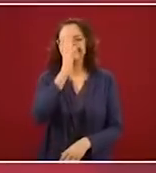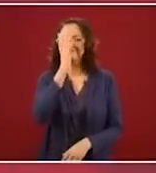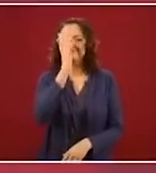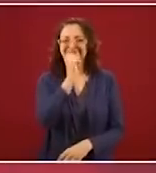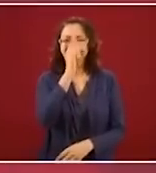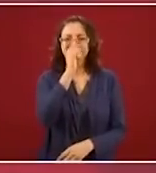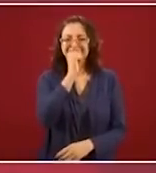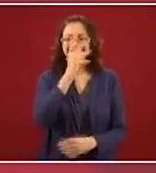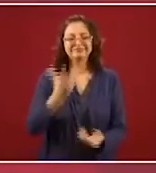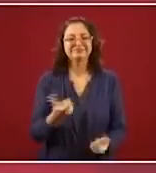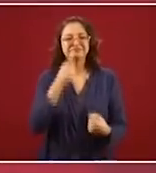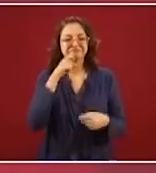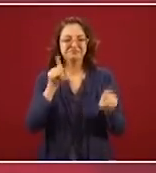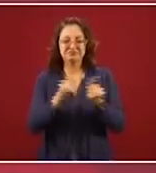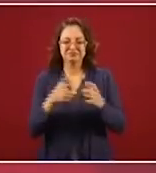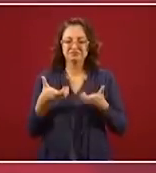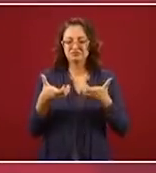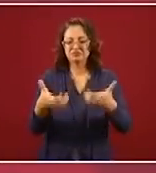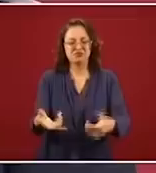causa.